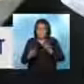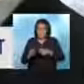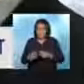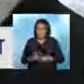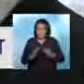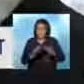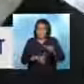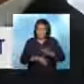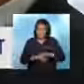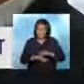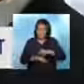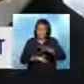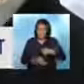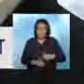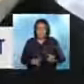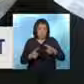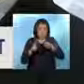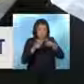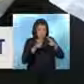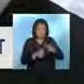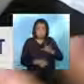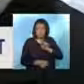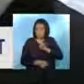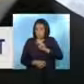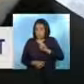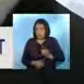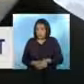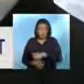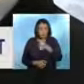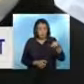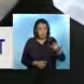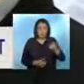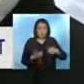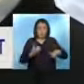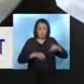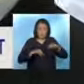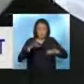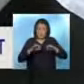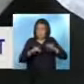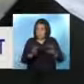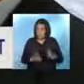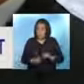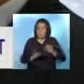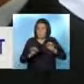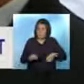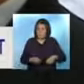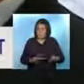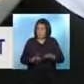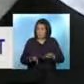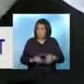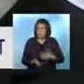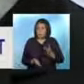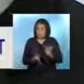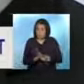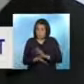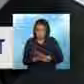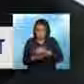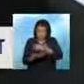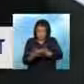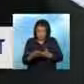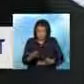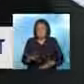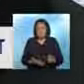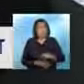siendo fiscalizadas por SUNAT o aquellos otros artistas que están en esta situación particular regularicen su situación para no llegar a una situación